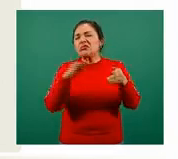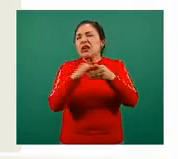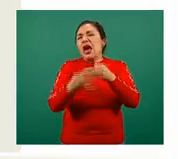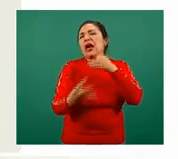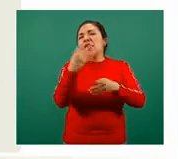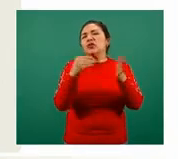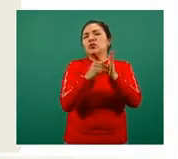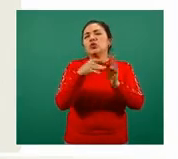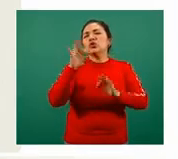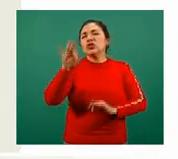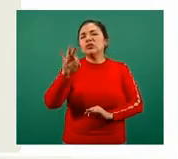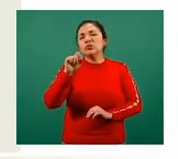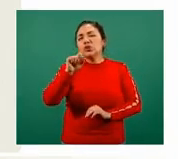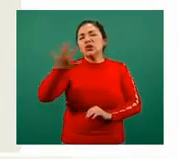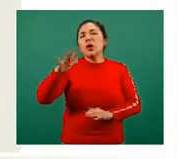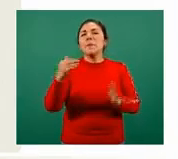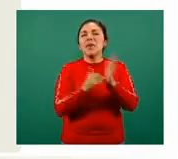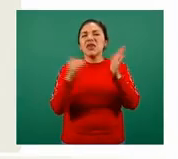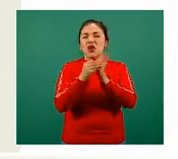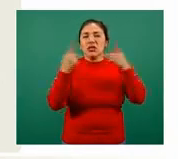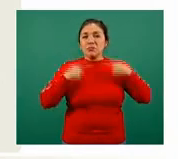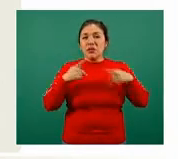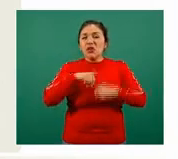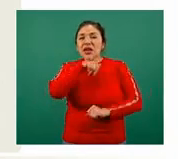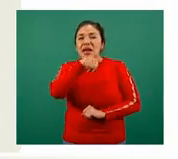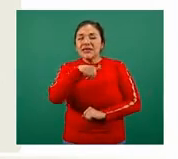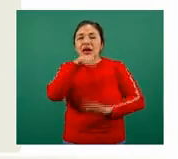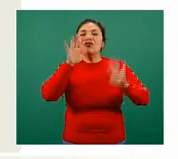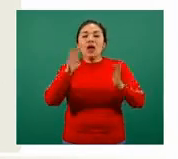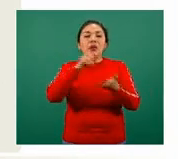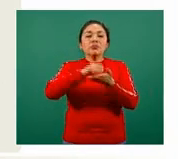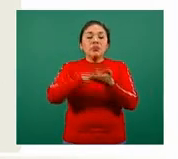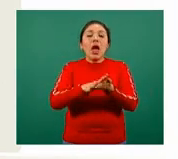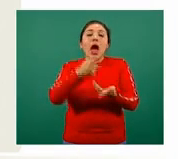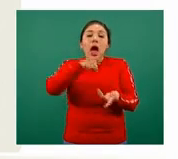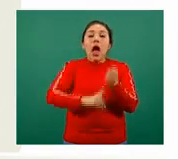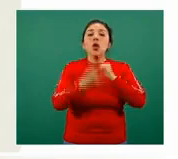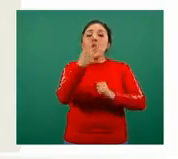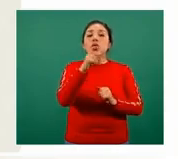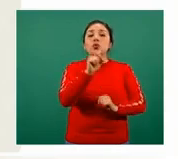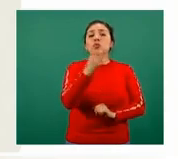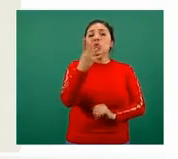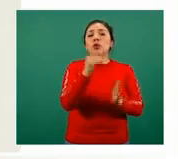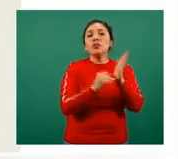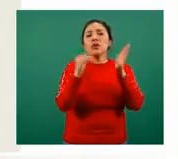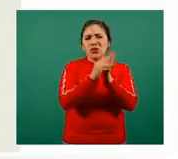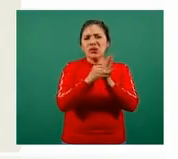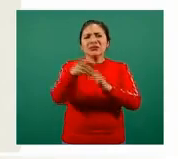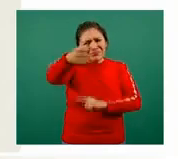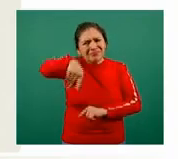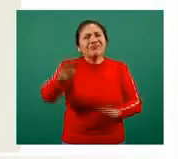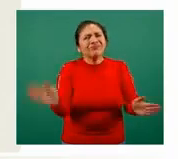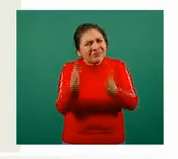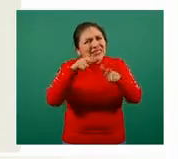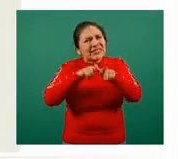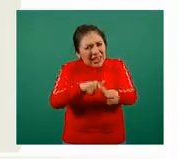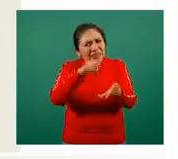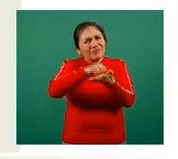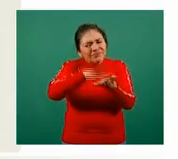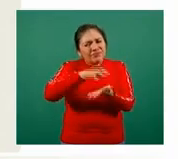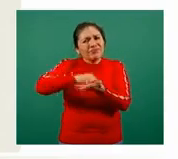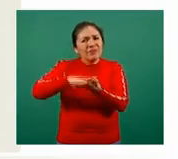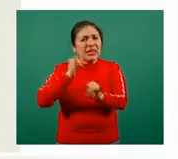14.5 millones de personas adultas mayores. Se han registrado 4.4 millones. Sigan registrándose, por favor,